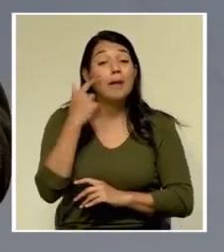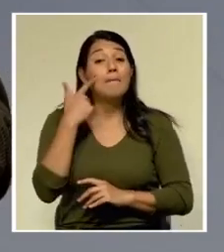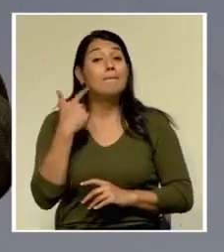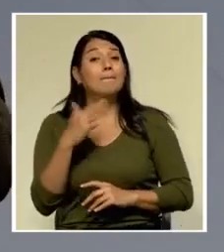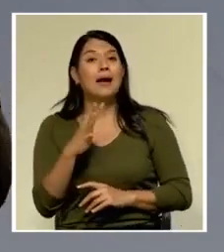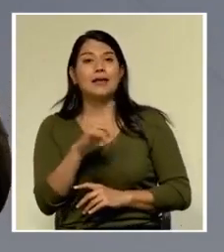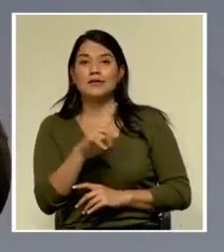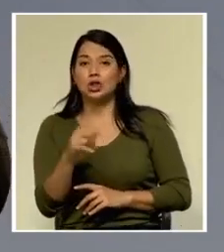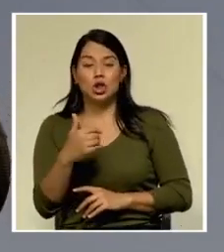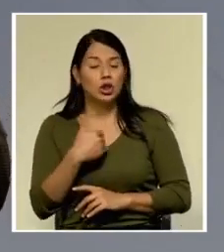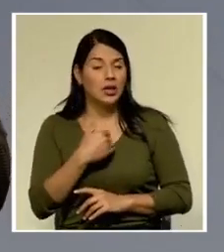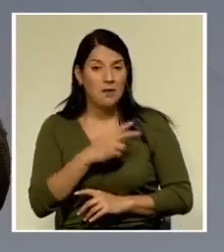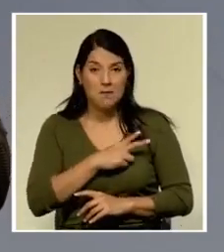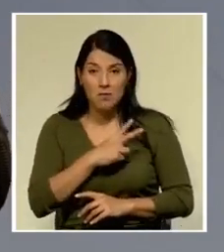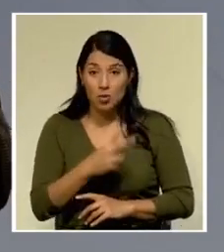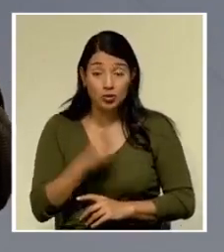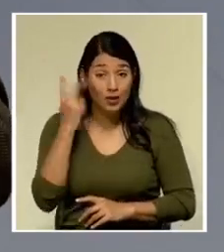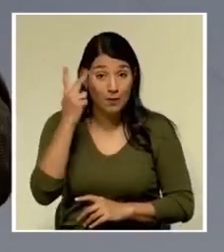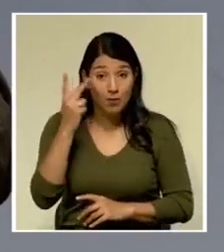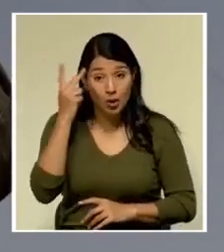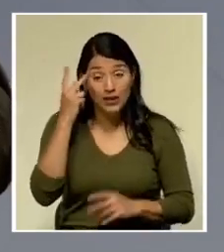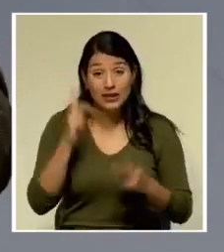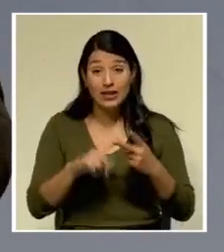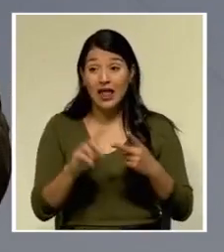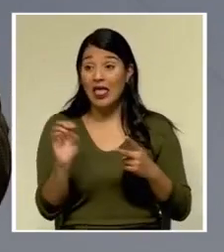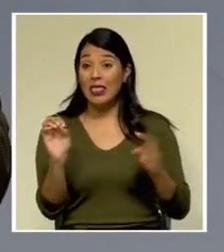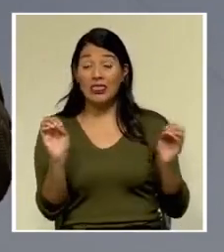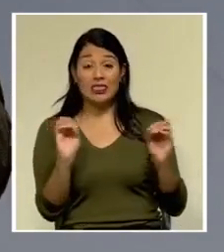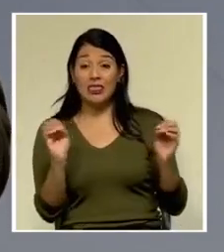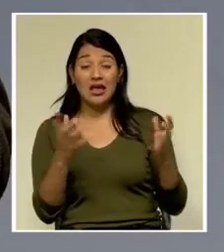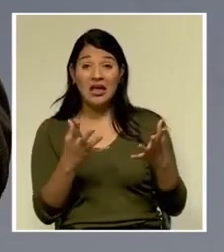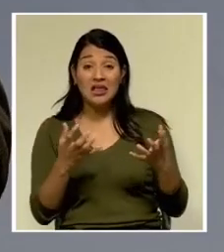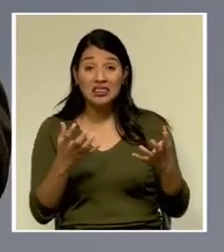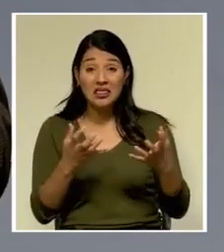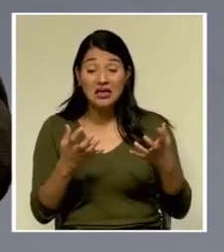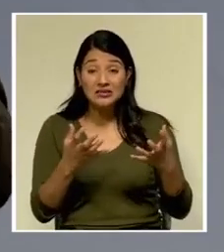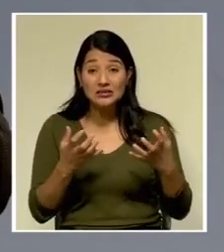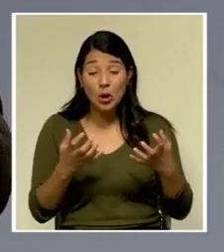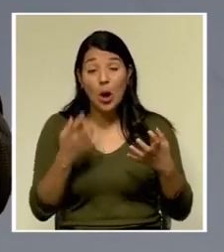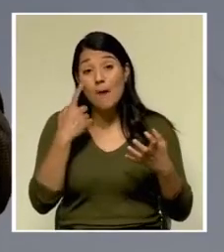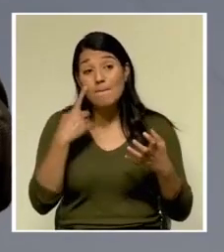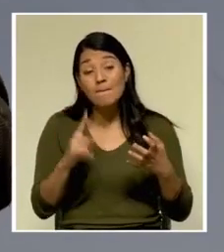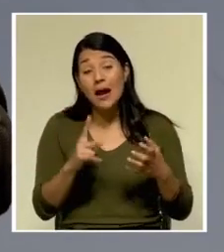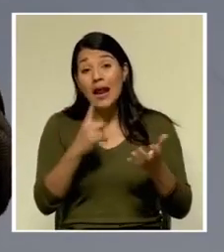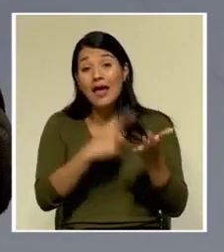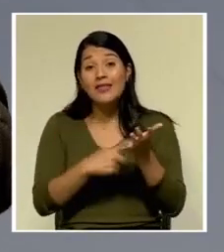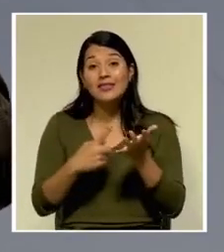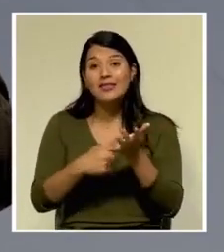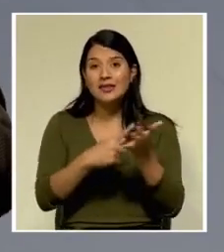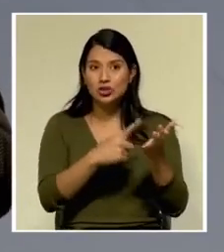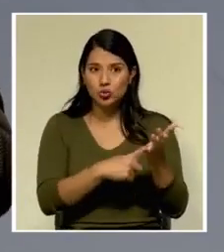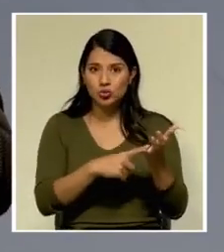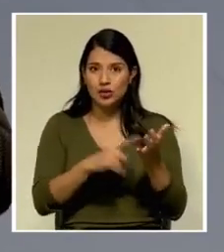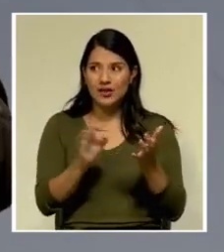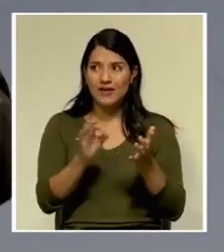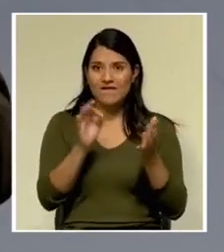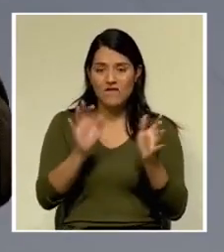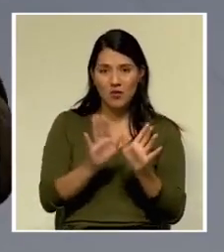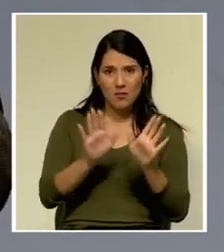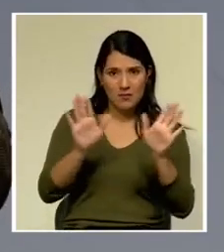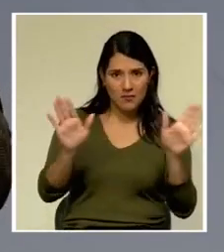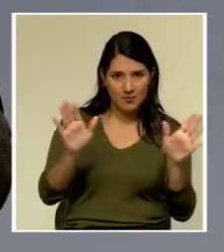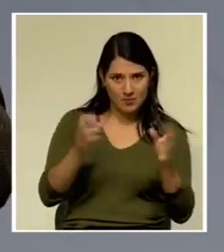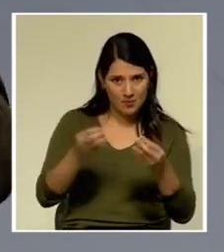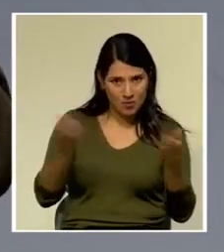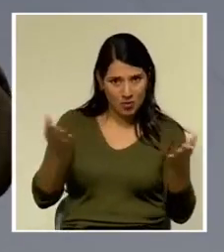ni la voluntad política ni la intención de que se discuta abiertamente. Hay